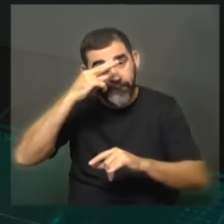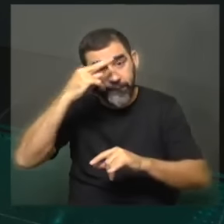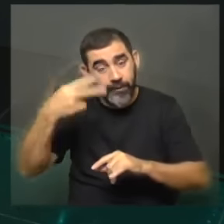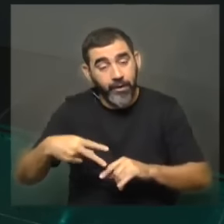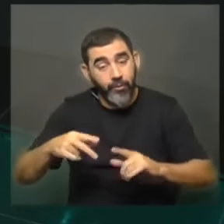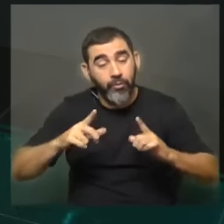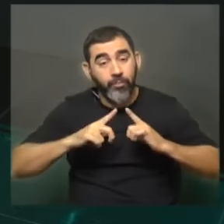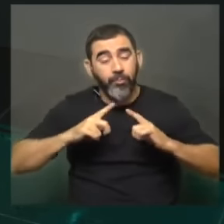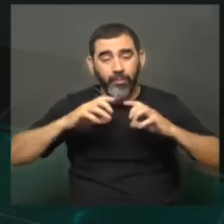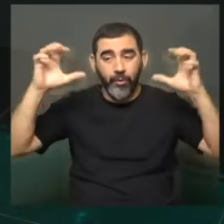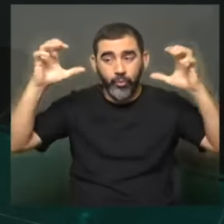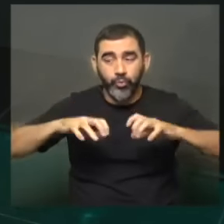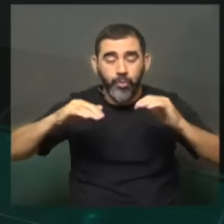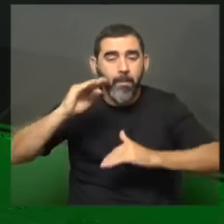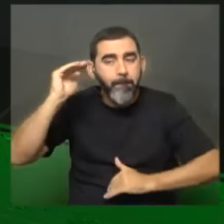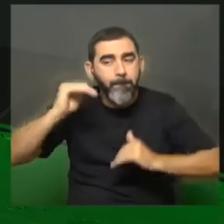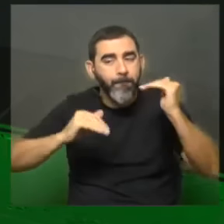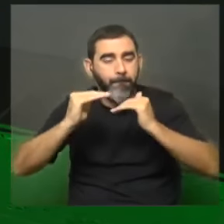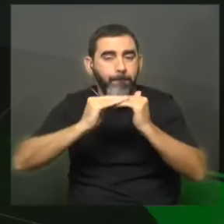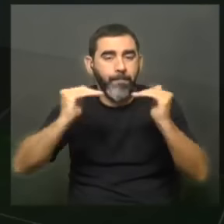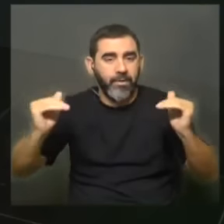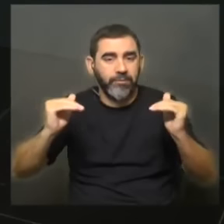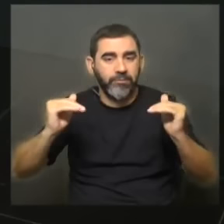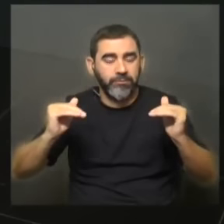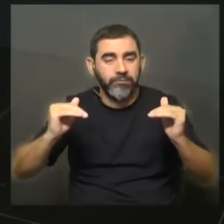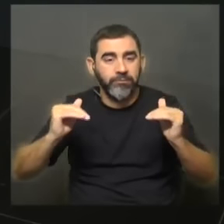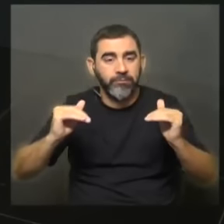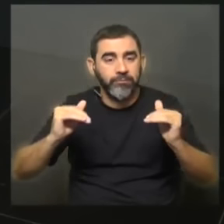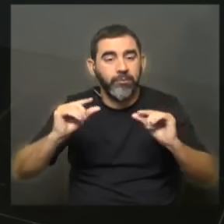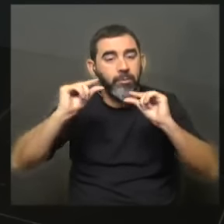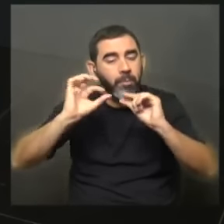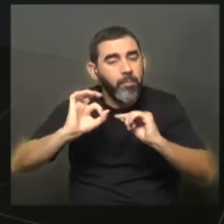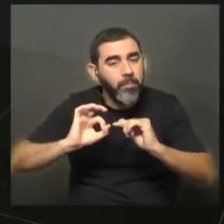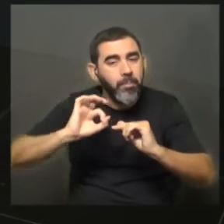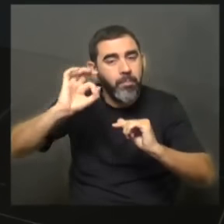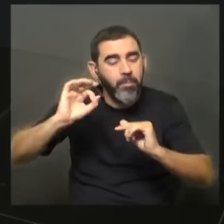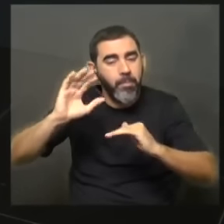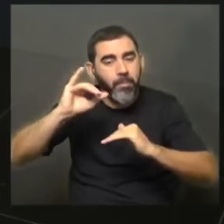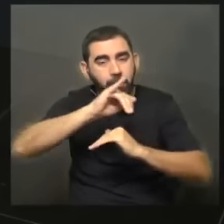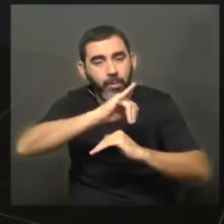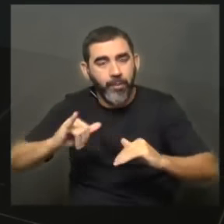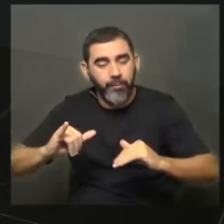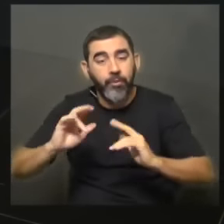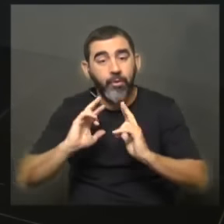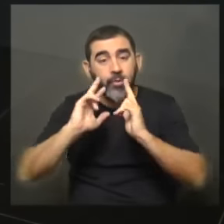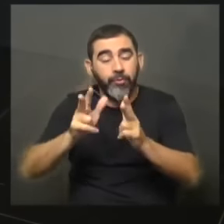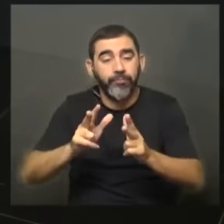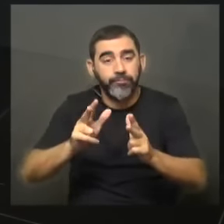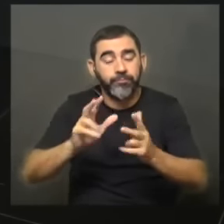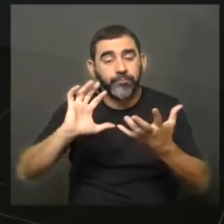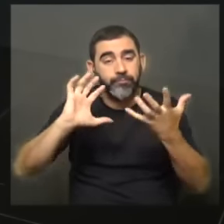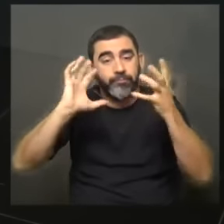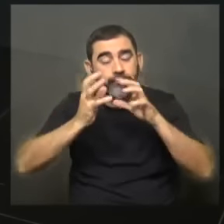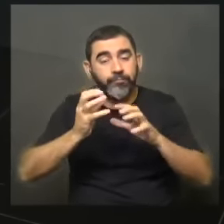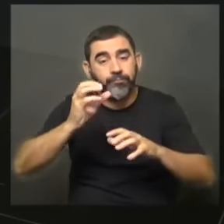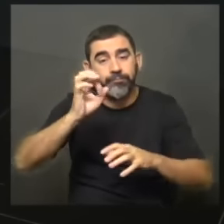esperan precipitaciones por encima de lo normal y temperaturas levemente arriba de la media esto lo dijo el meteorólogo